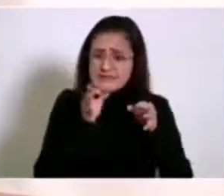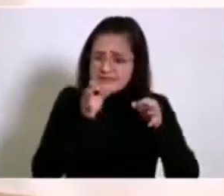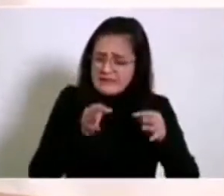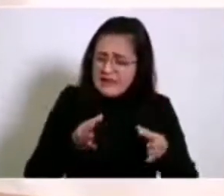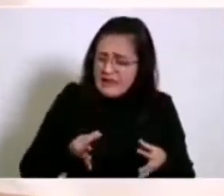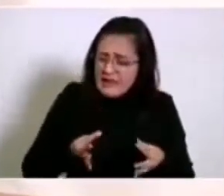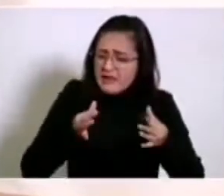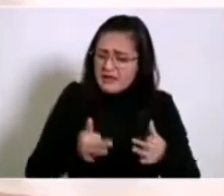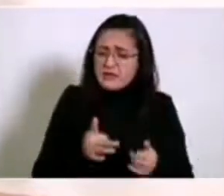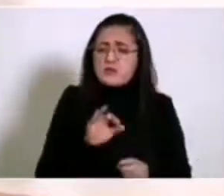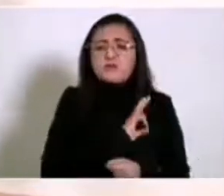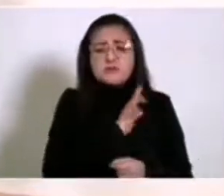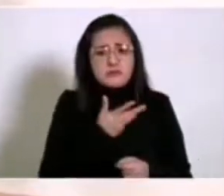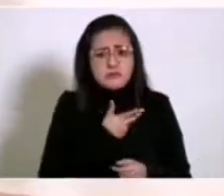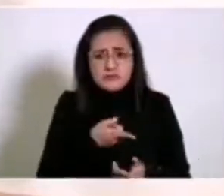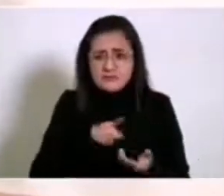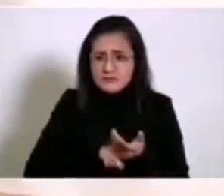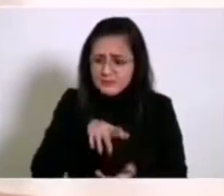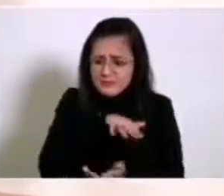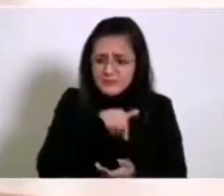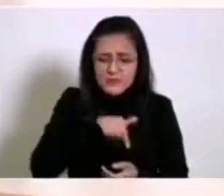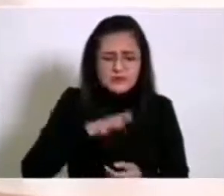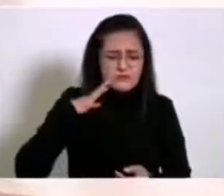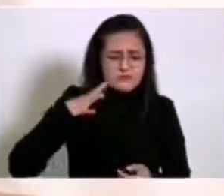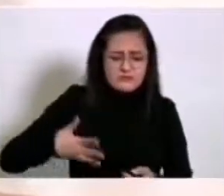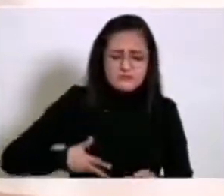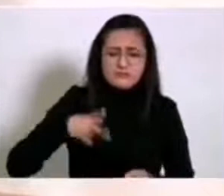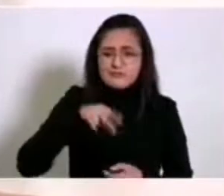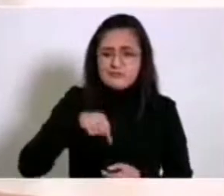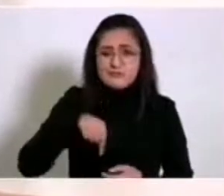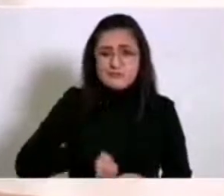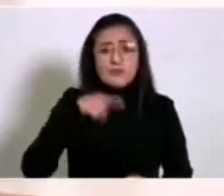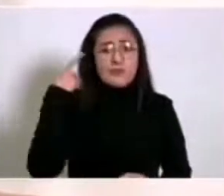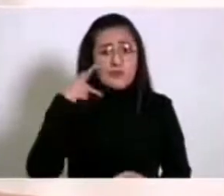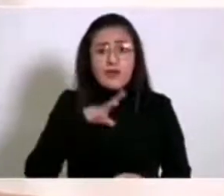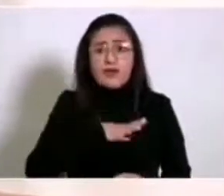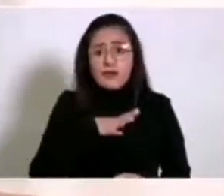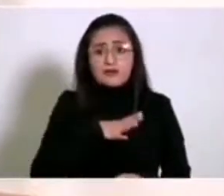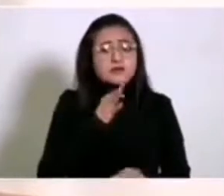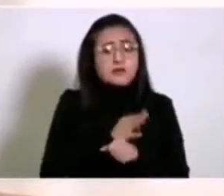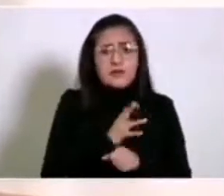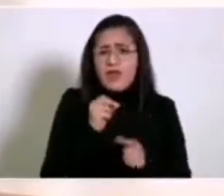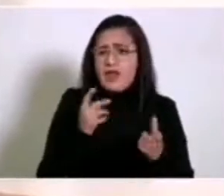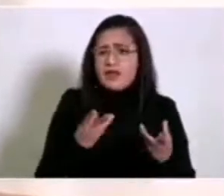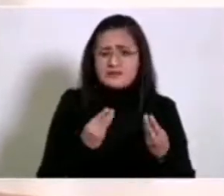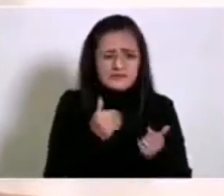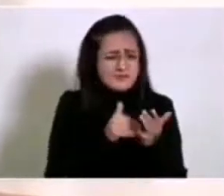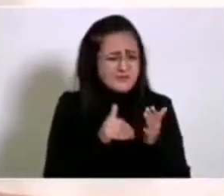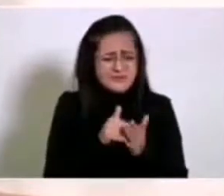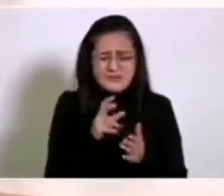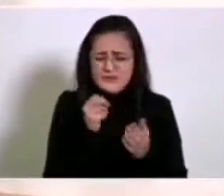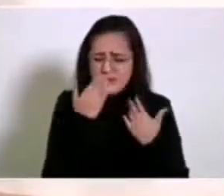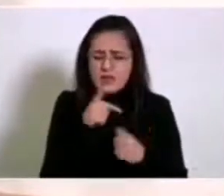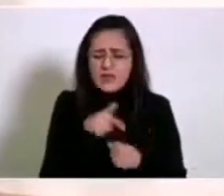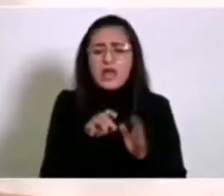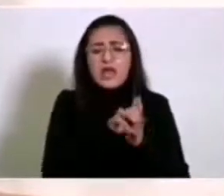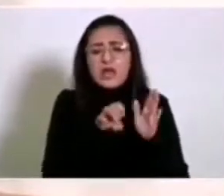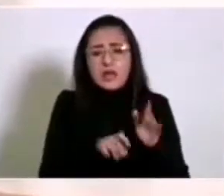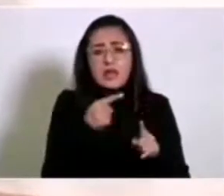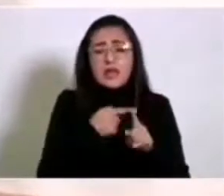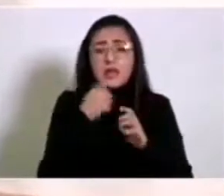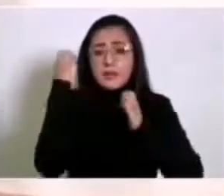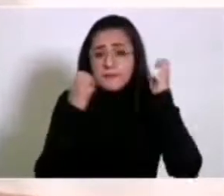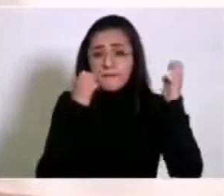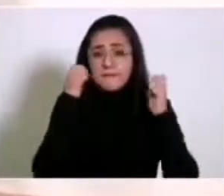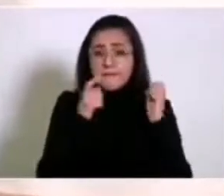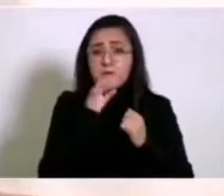y mostrar el gran patrimonio del que orgullosamente somos herederos no tenemos que gastar millones de pesos ejemplo de esto fue la